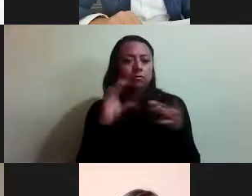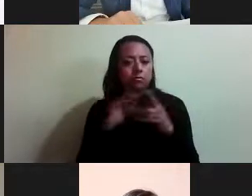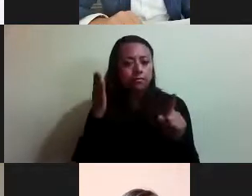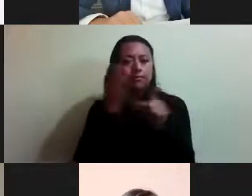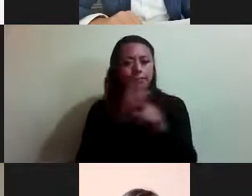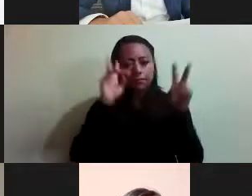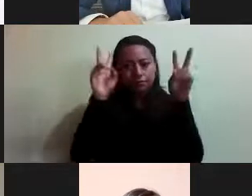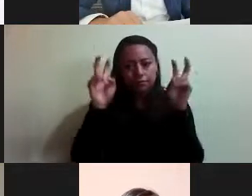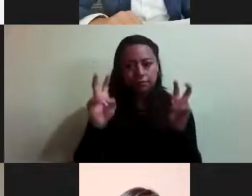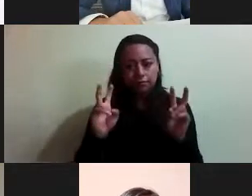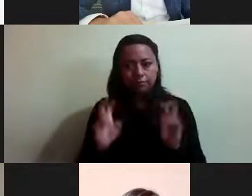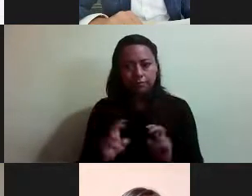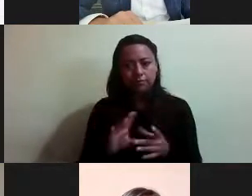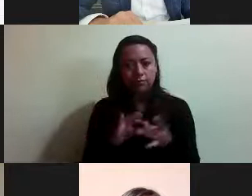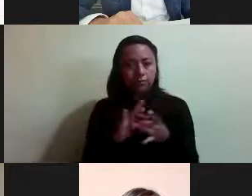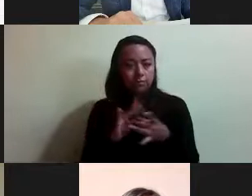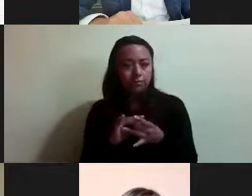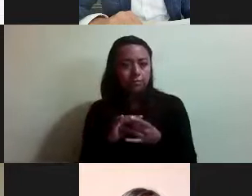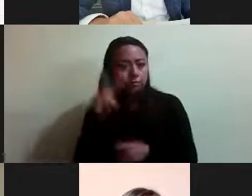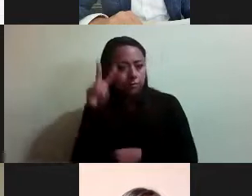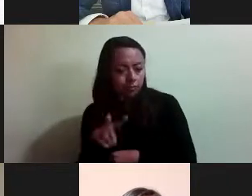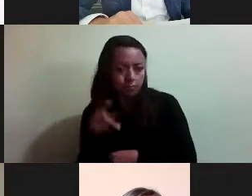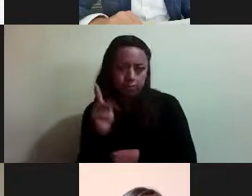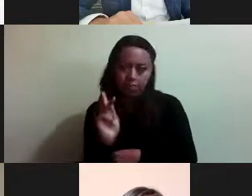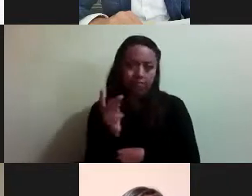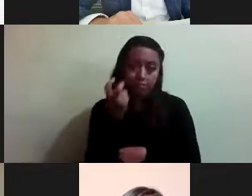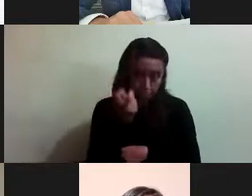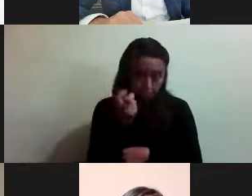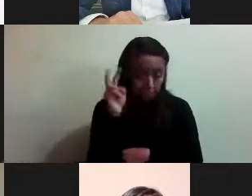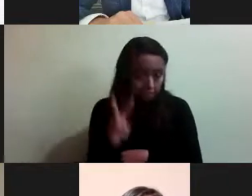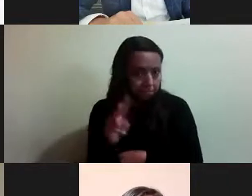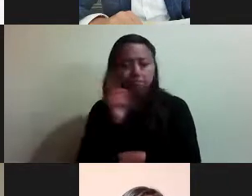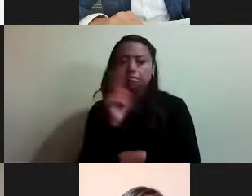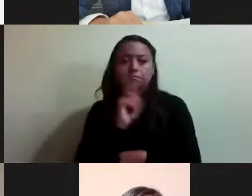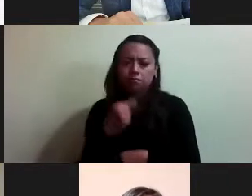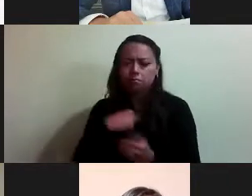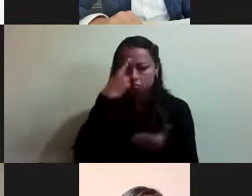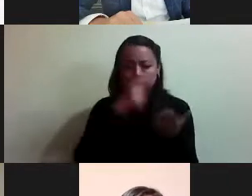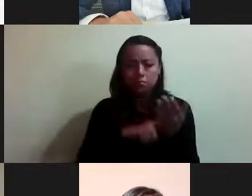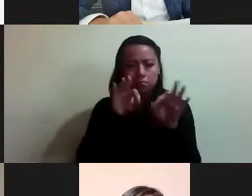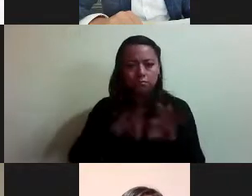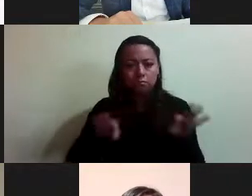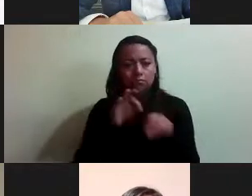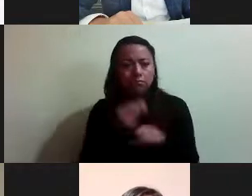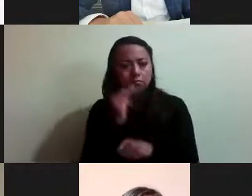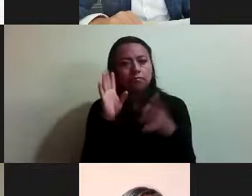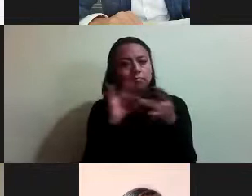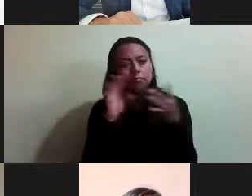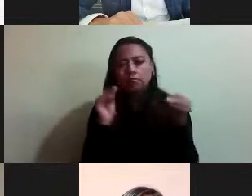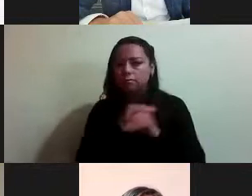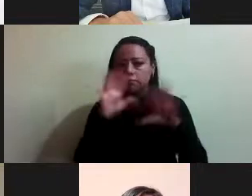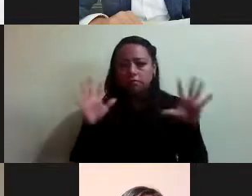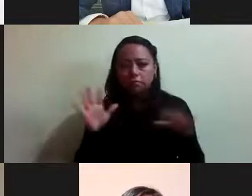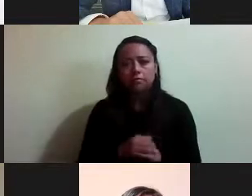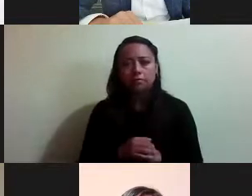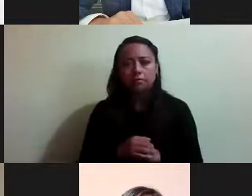se habían manejado como verdades y que no lo son, y que me parece que es muy importante dejarlo en claro, no lo son. Bueno, eso es